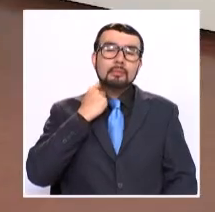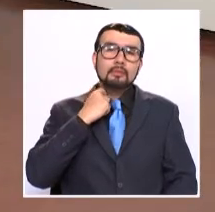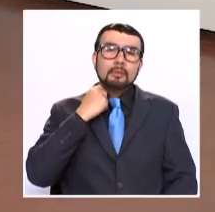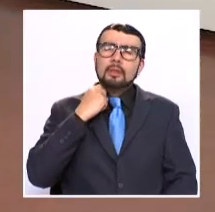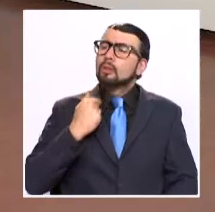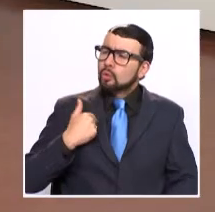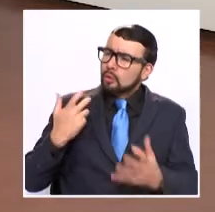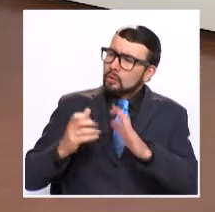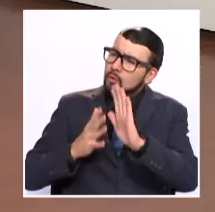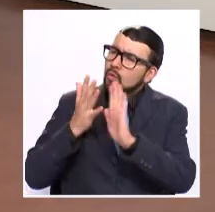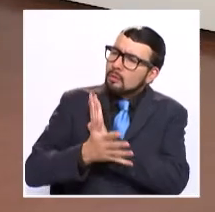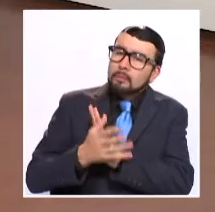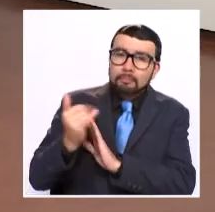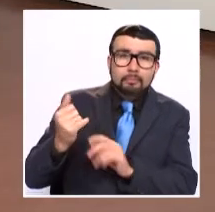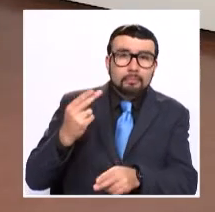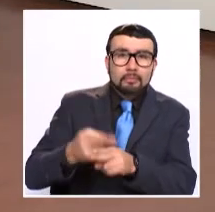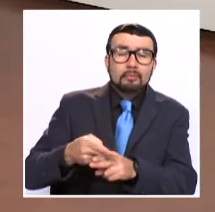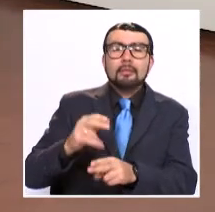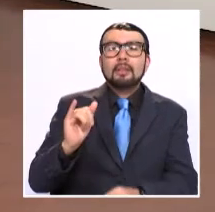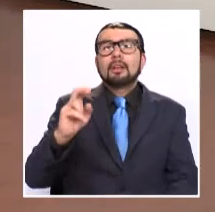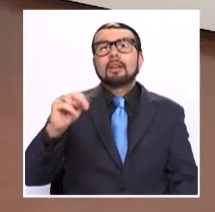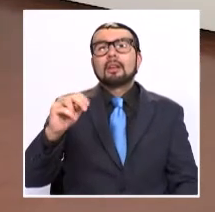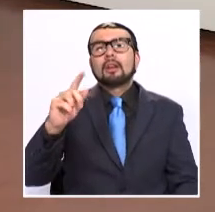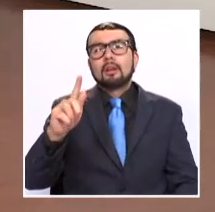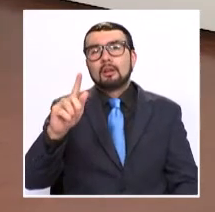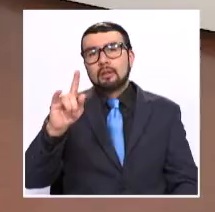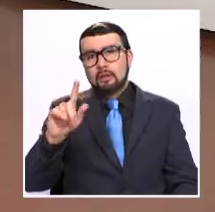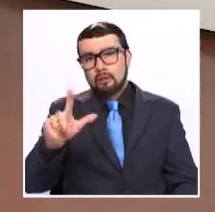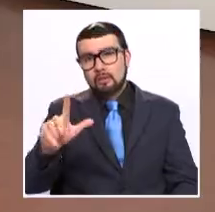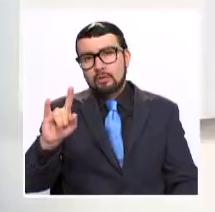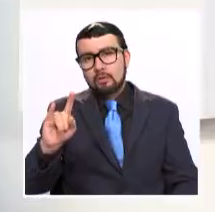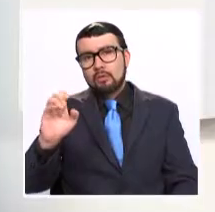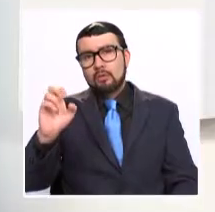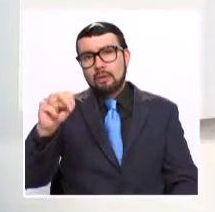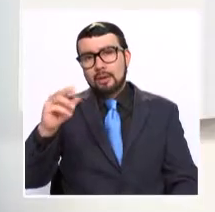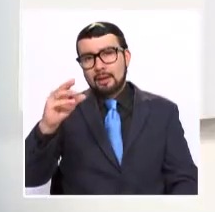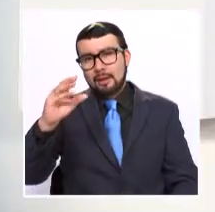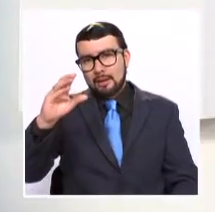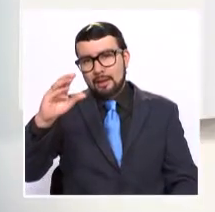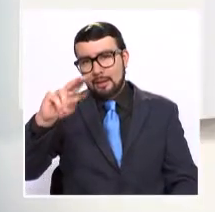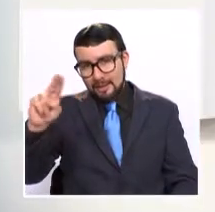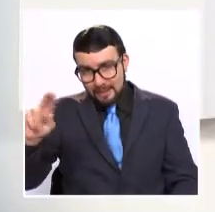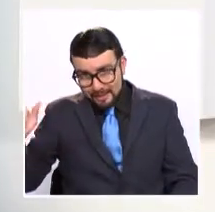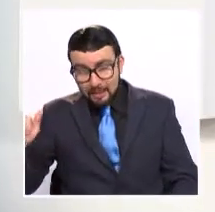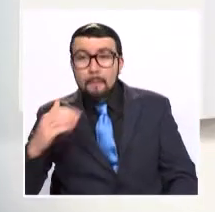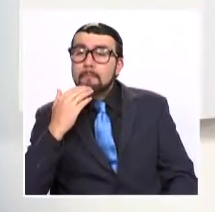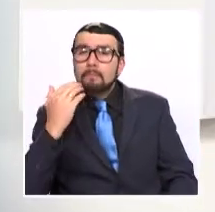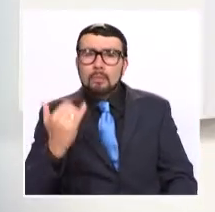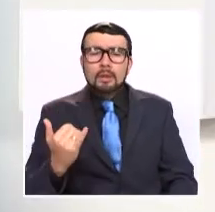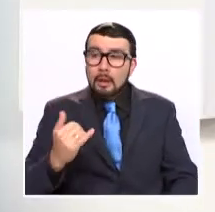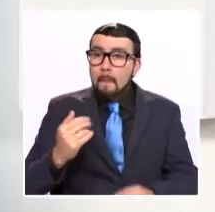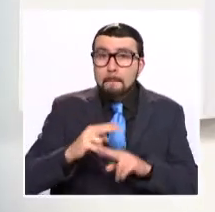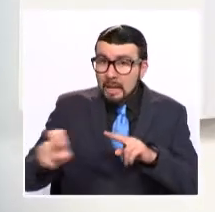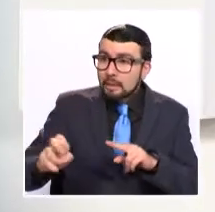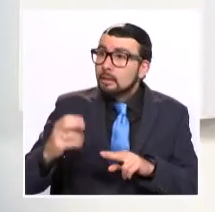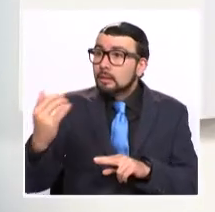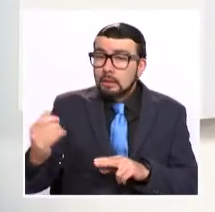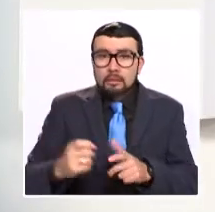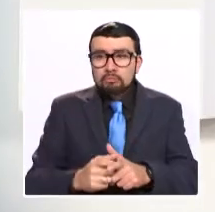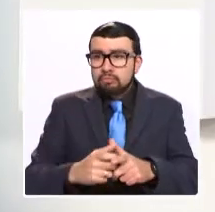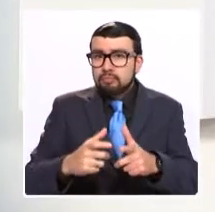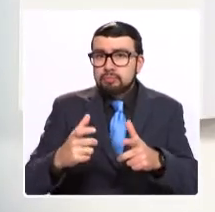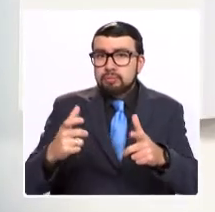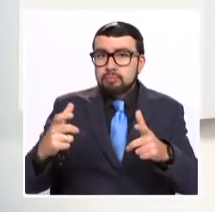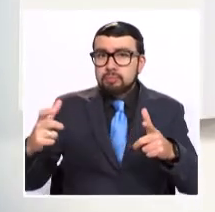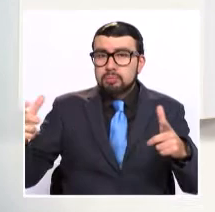influenza y es recordar la importancia que tiene esta vacuna. Ahorita en Manizales estamos con un aumento en los